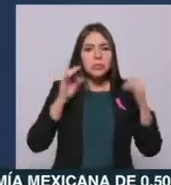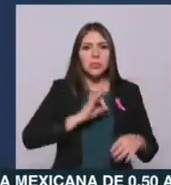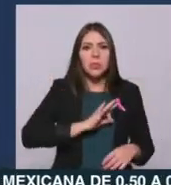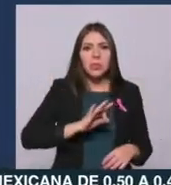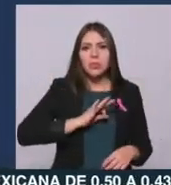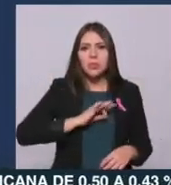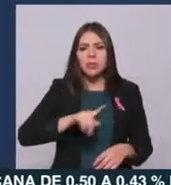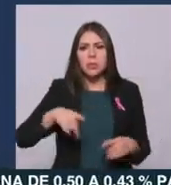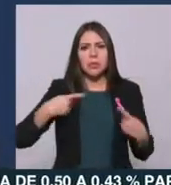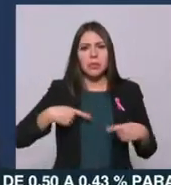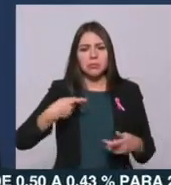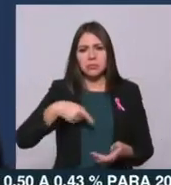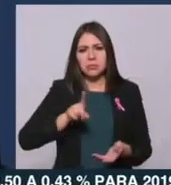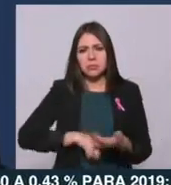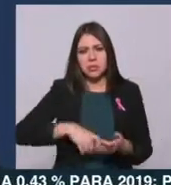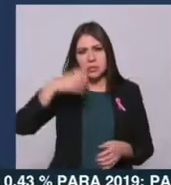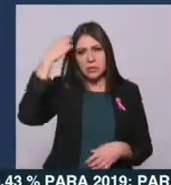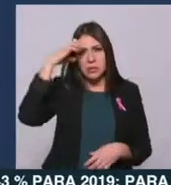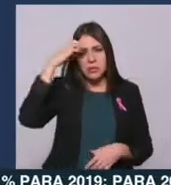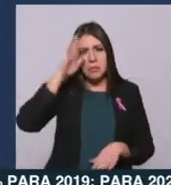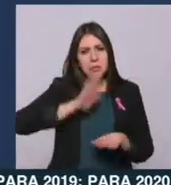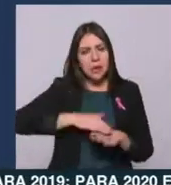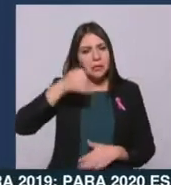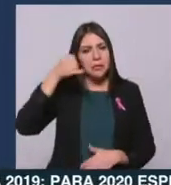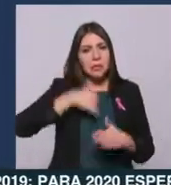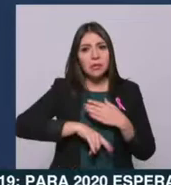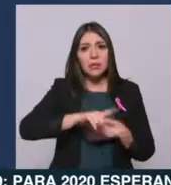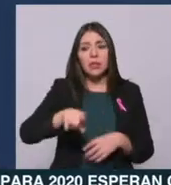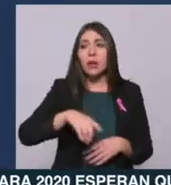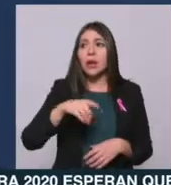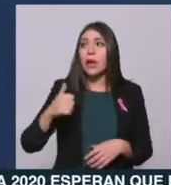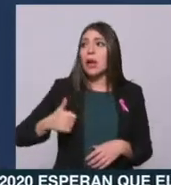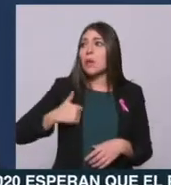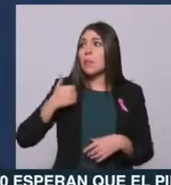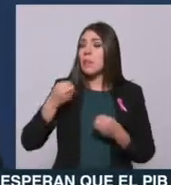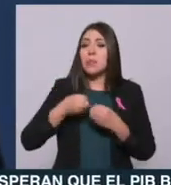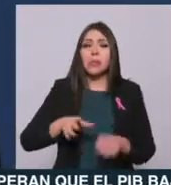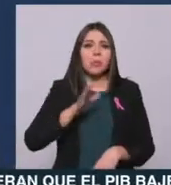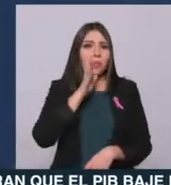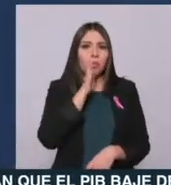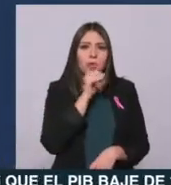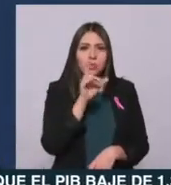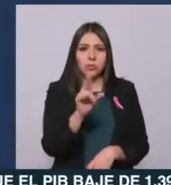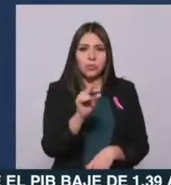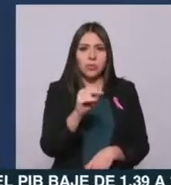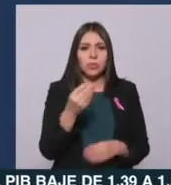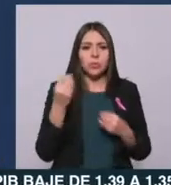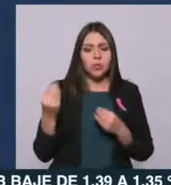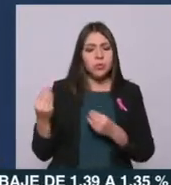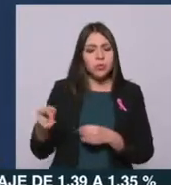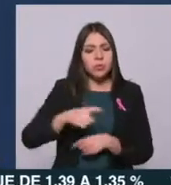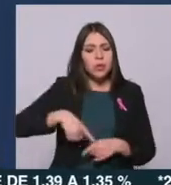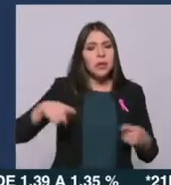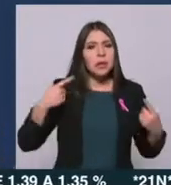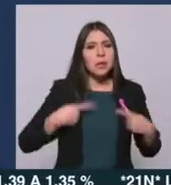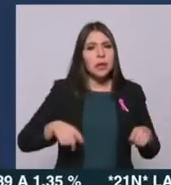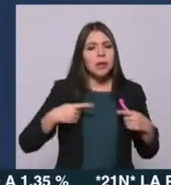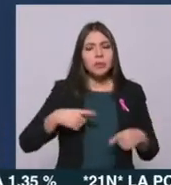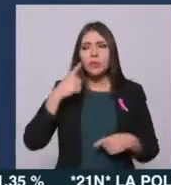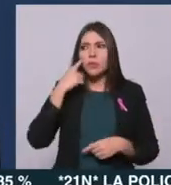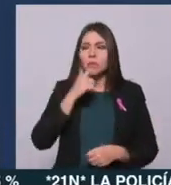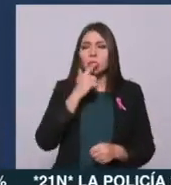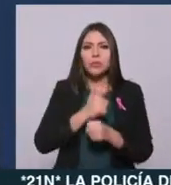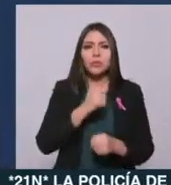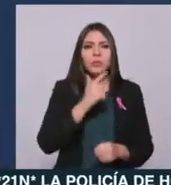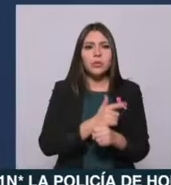tiene amplia experiencia. Y entonces todo eso es lo que no se puede desaprovechar. Y cada vez hay más personas en la sociedad que se dan cuenta de